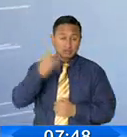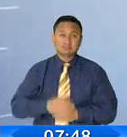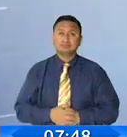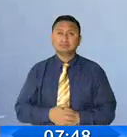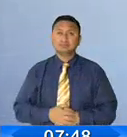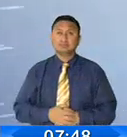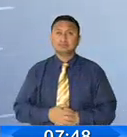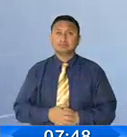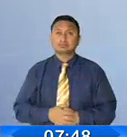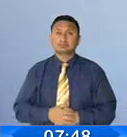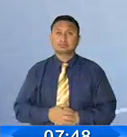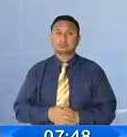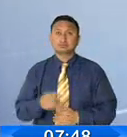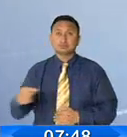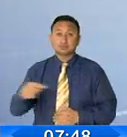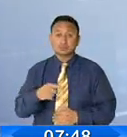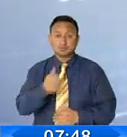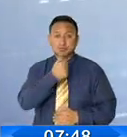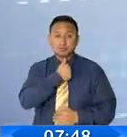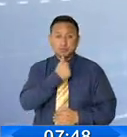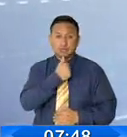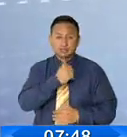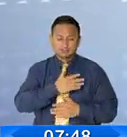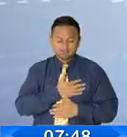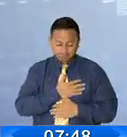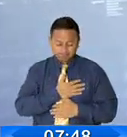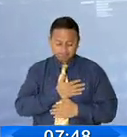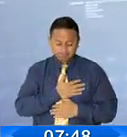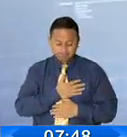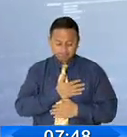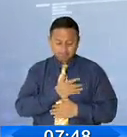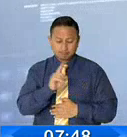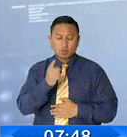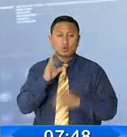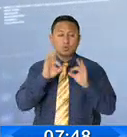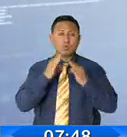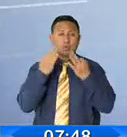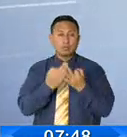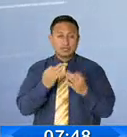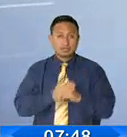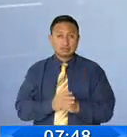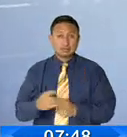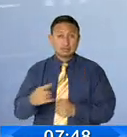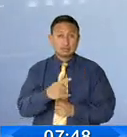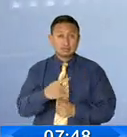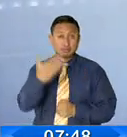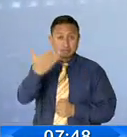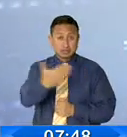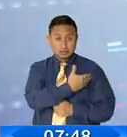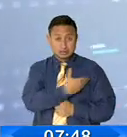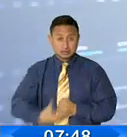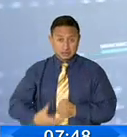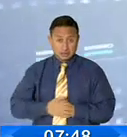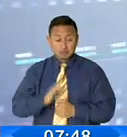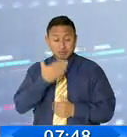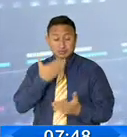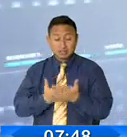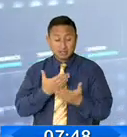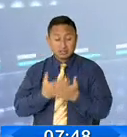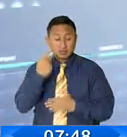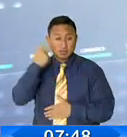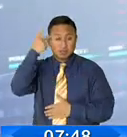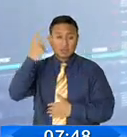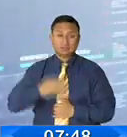Fue un acto muy reservado, en el que subieron solo familiares al futuro primer mandatario, momentos de agradecimiento a sus